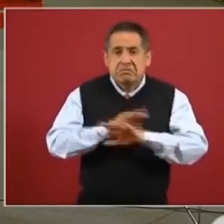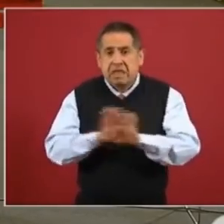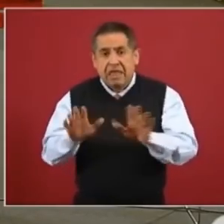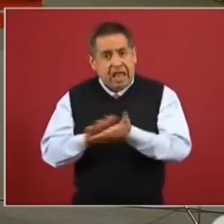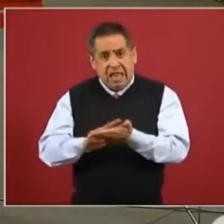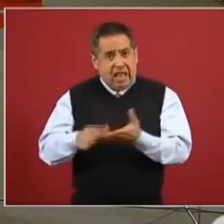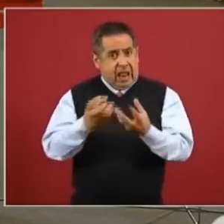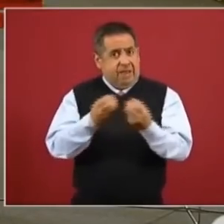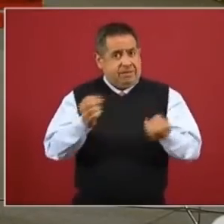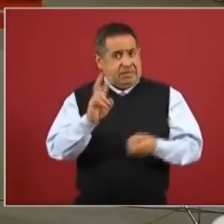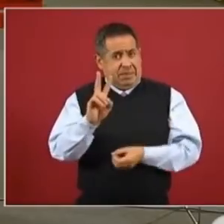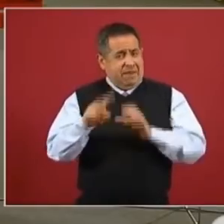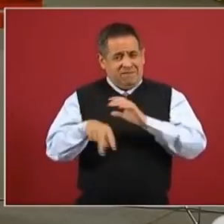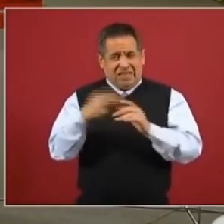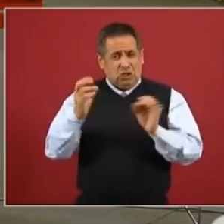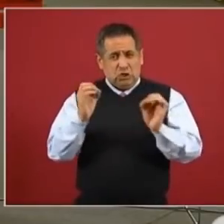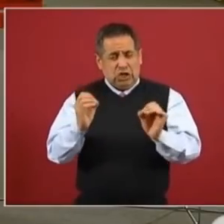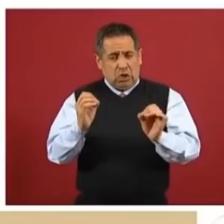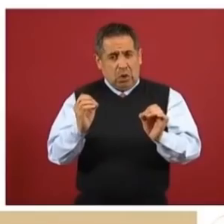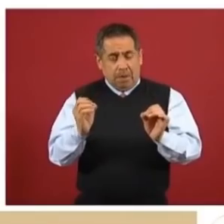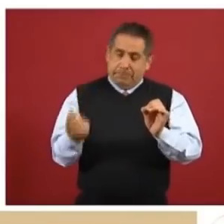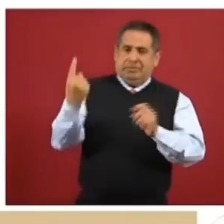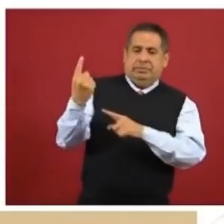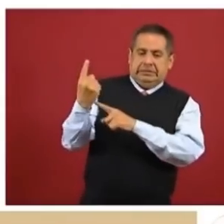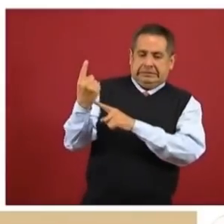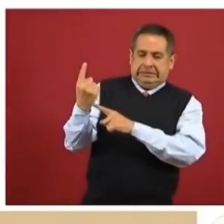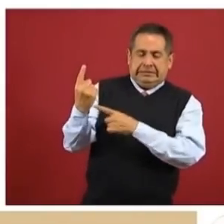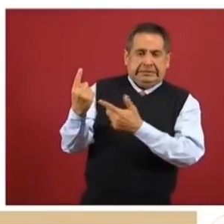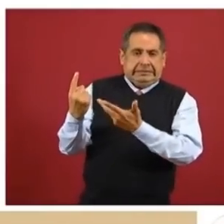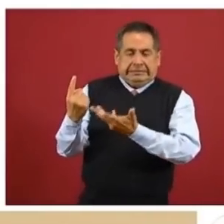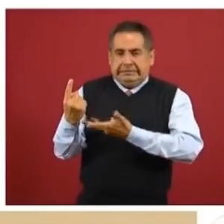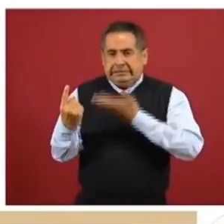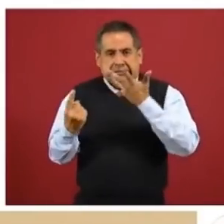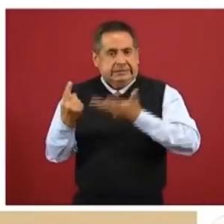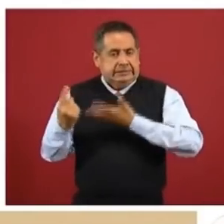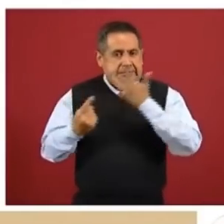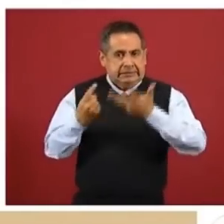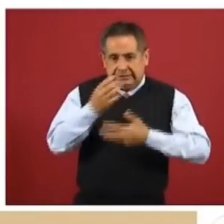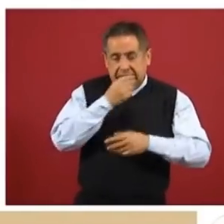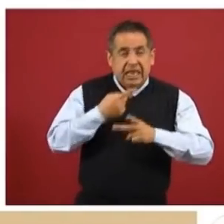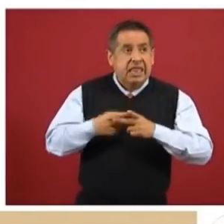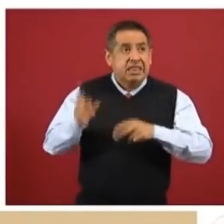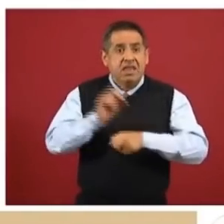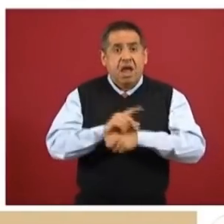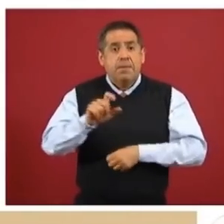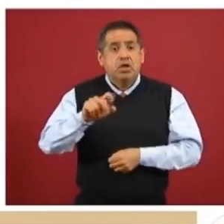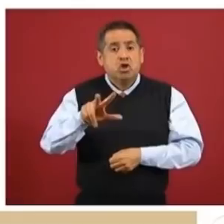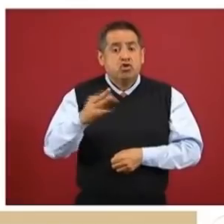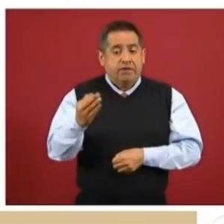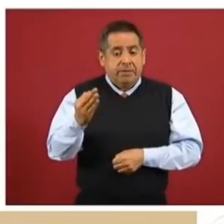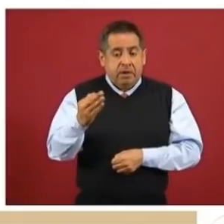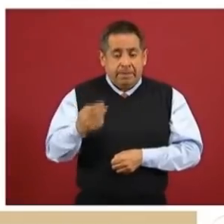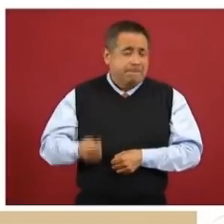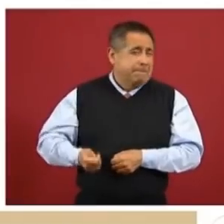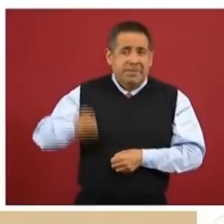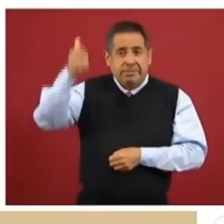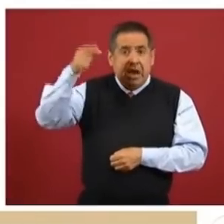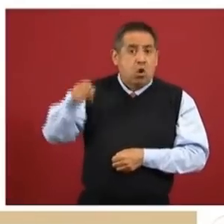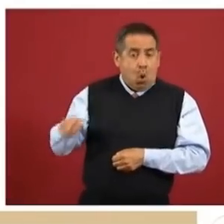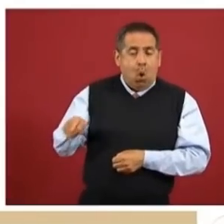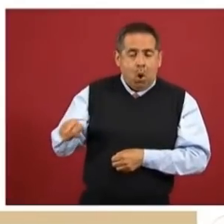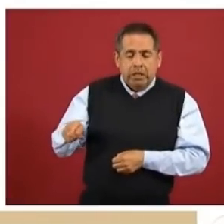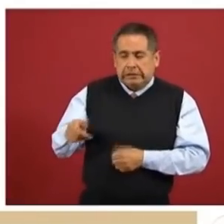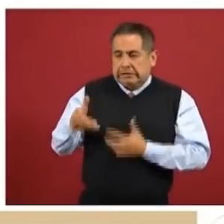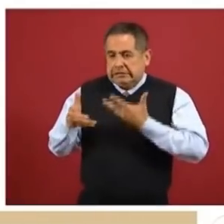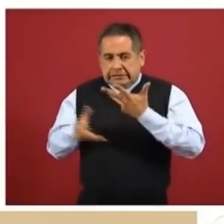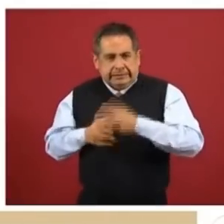sarampión. Entonces, bueno, a partir de este momento, que es el 28 de febrero, que se identifica este primer caso,